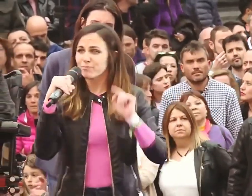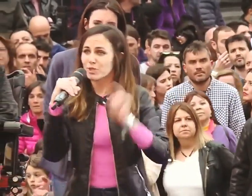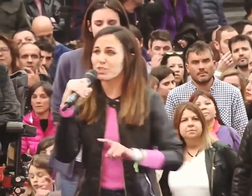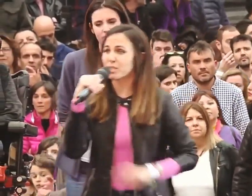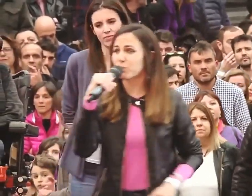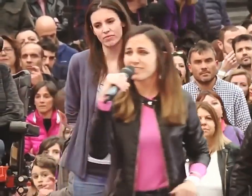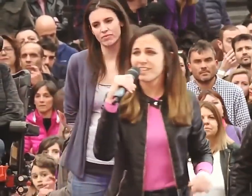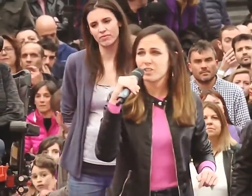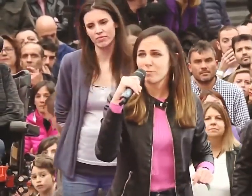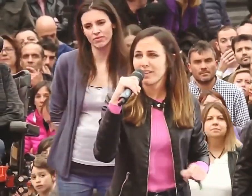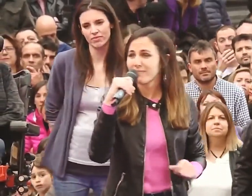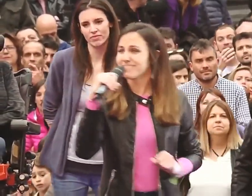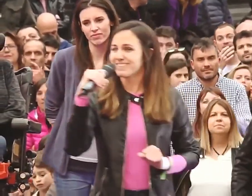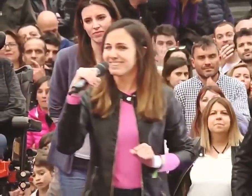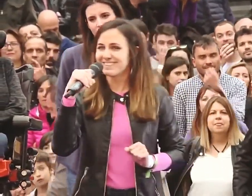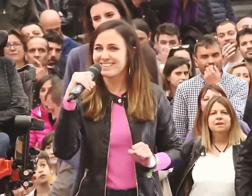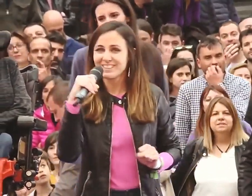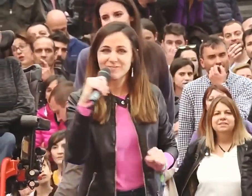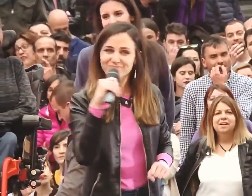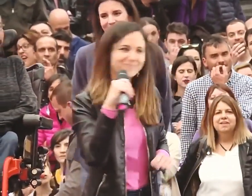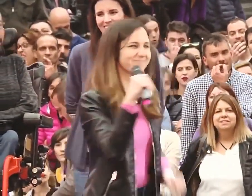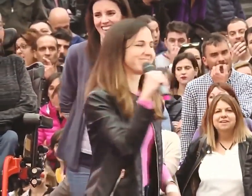noche. ¿Vosotras pudisteis dormir?